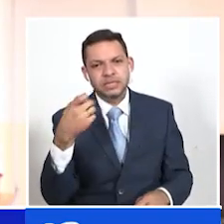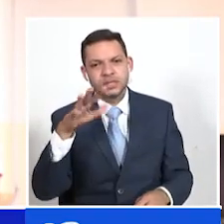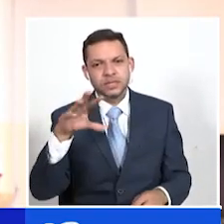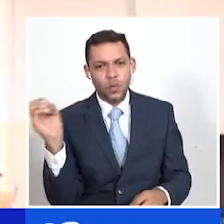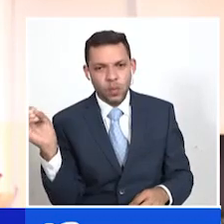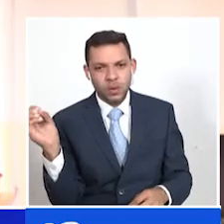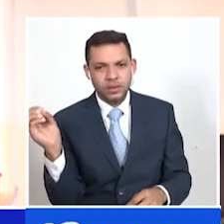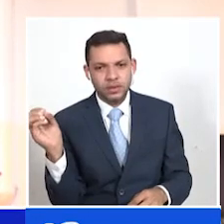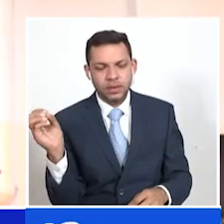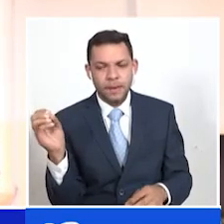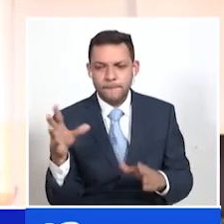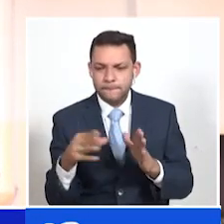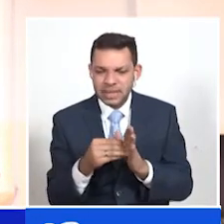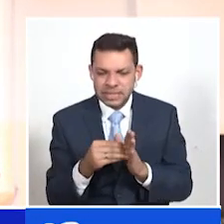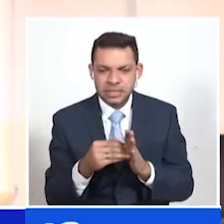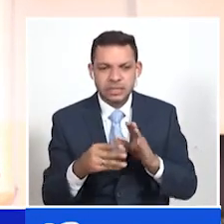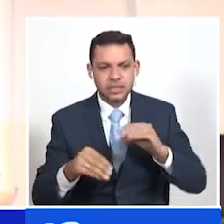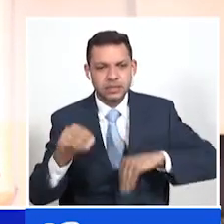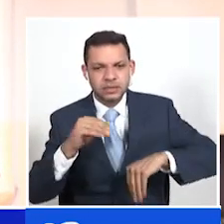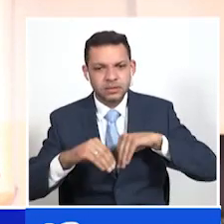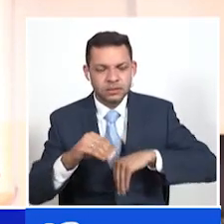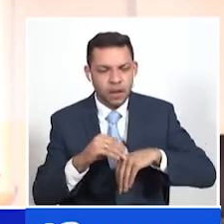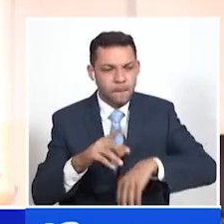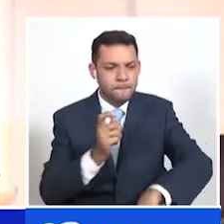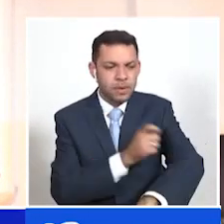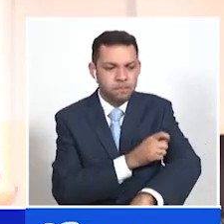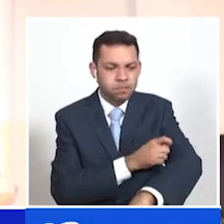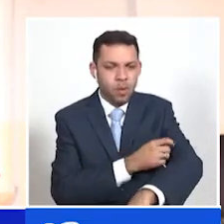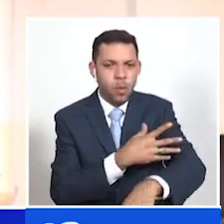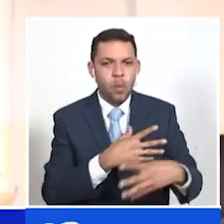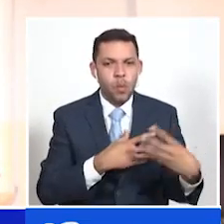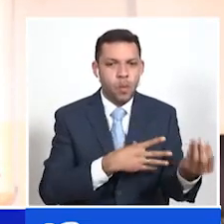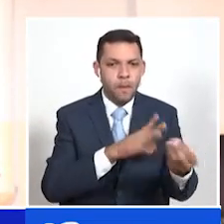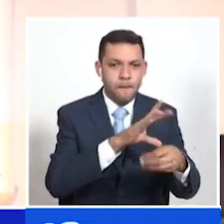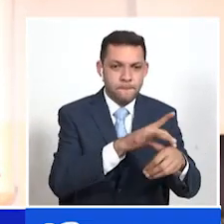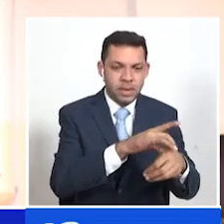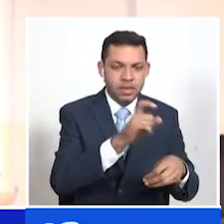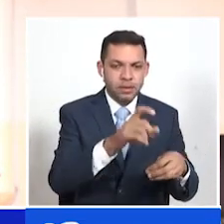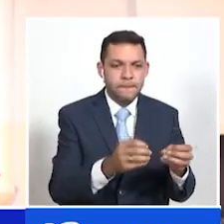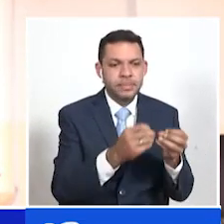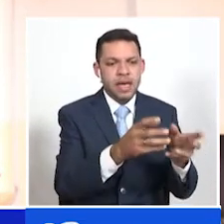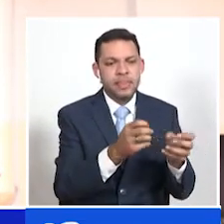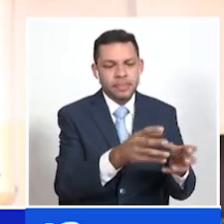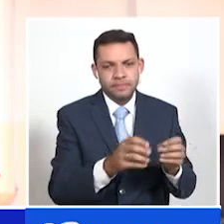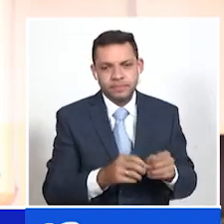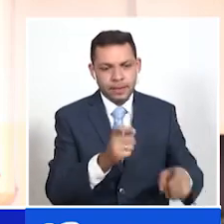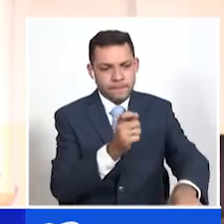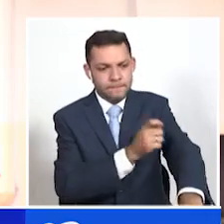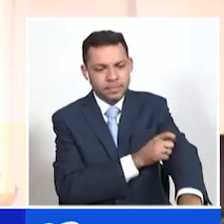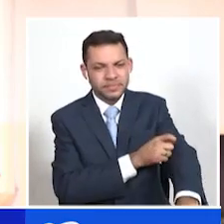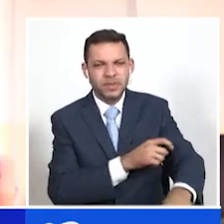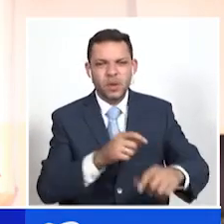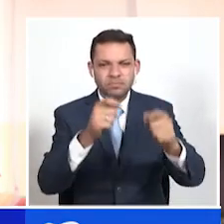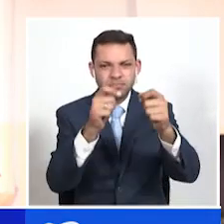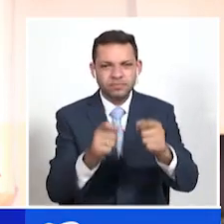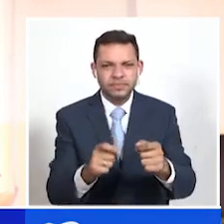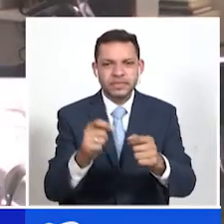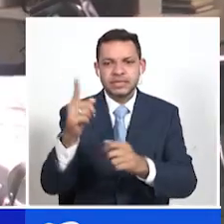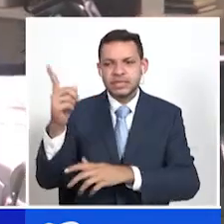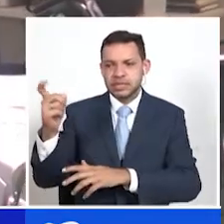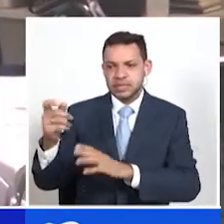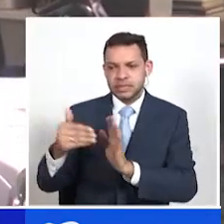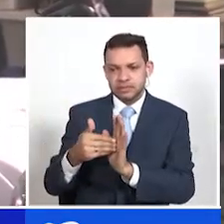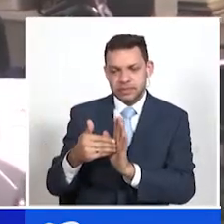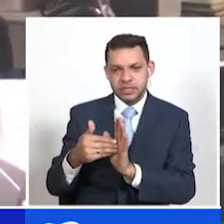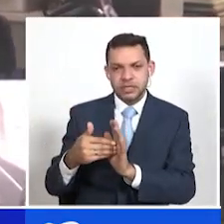para completar algunas dosis que faltaban de la primera etapa de personales en salud. Entonces tenemos alrededor de 6.690